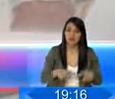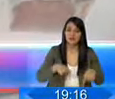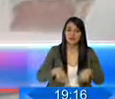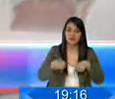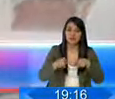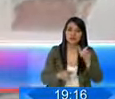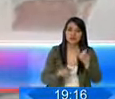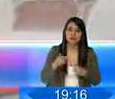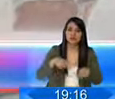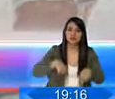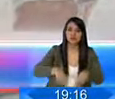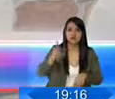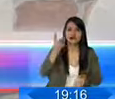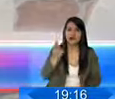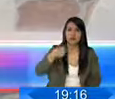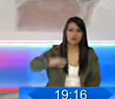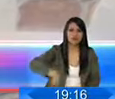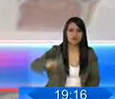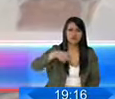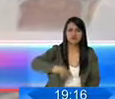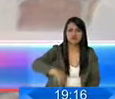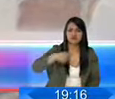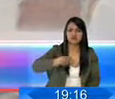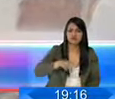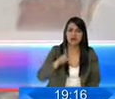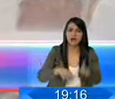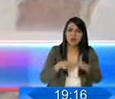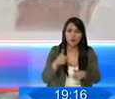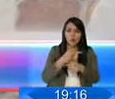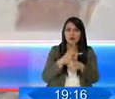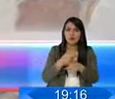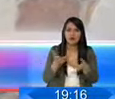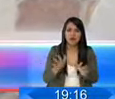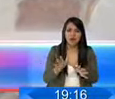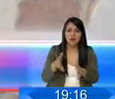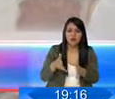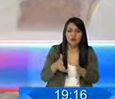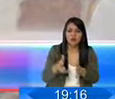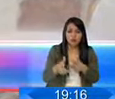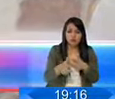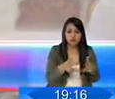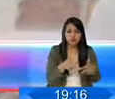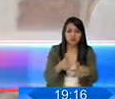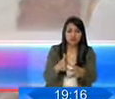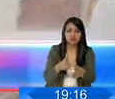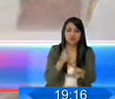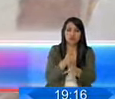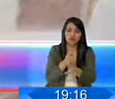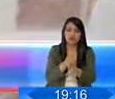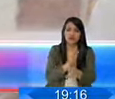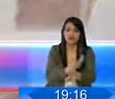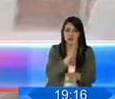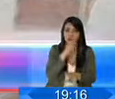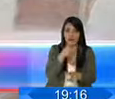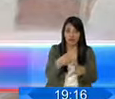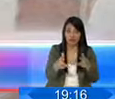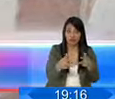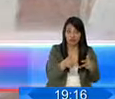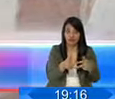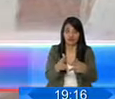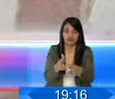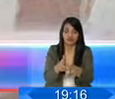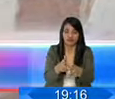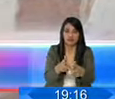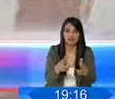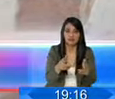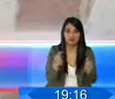que porque la gente pasa demasiado rápido los carros, son un poquito imprudentes en ese aspecto de sus carriles y cosas por el estilo. Pero eso fue lo que pasó justamente ahí. Él por no esquivarlo al carro,